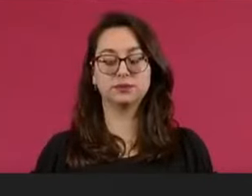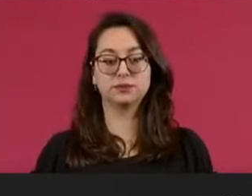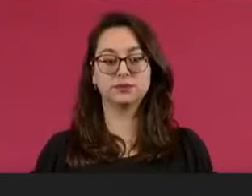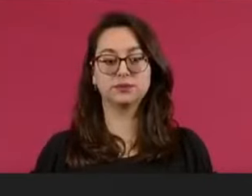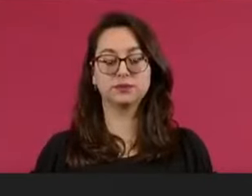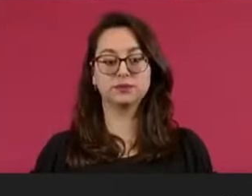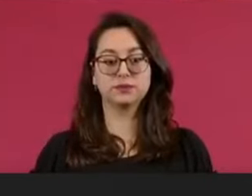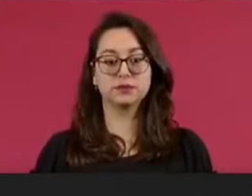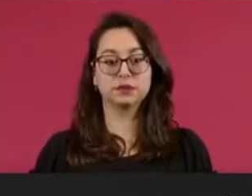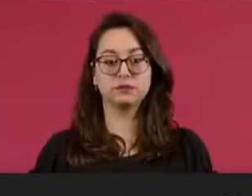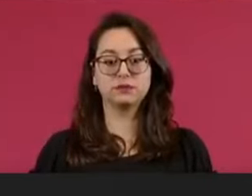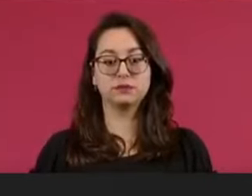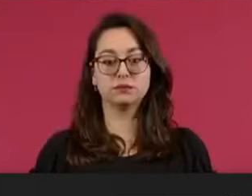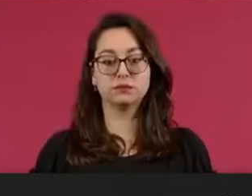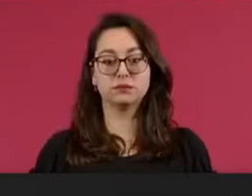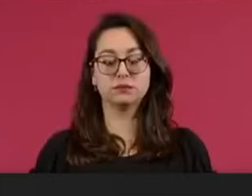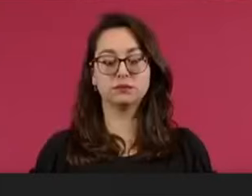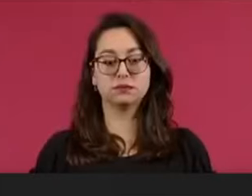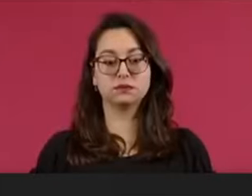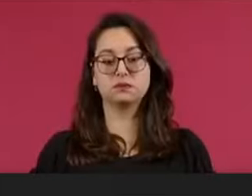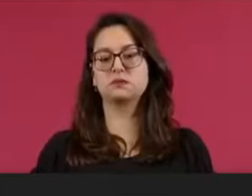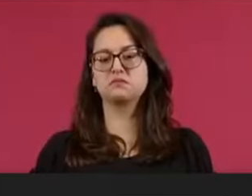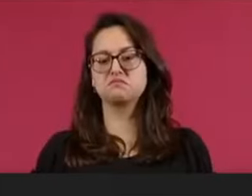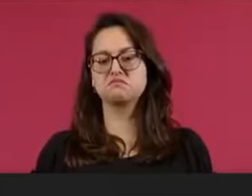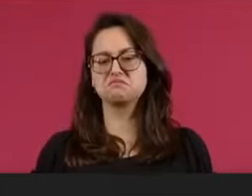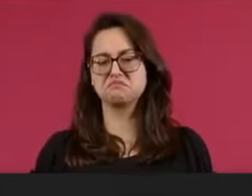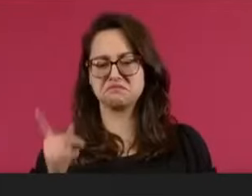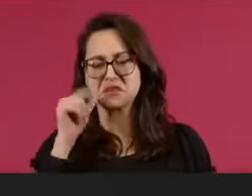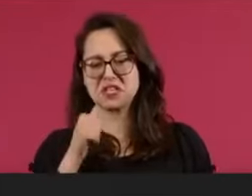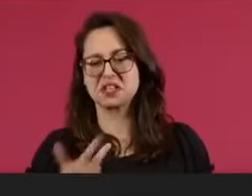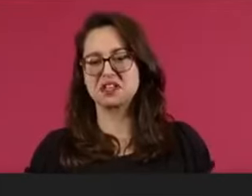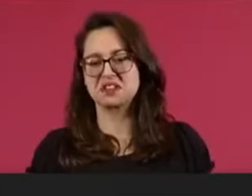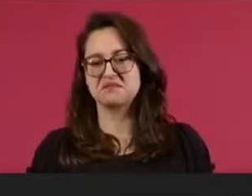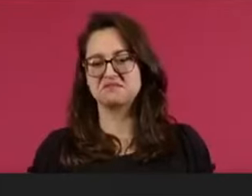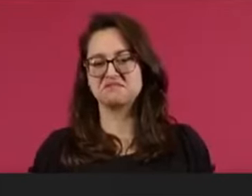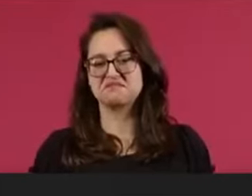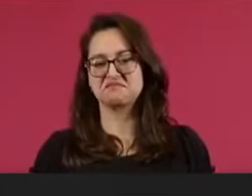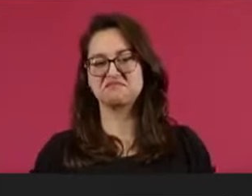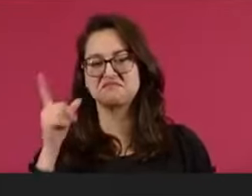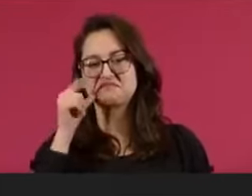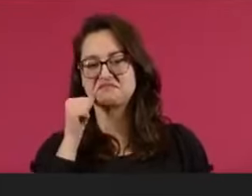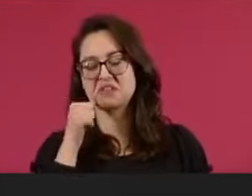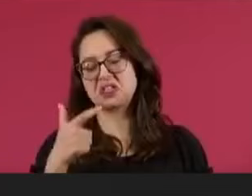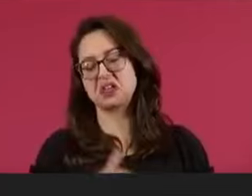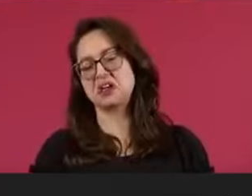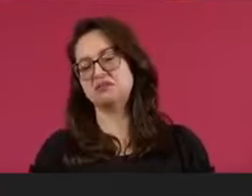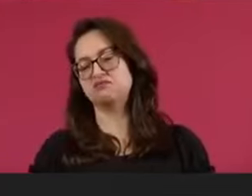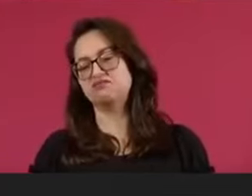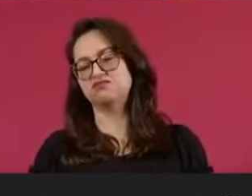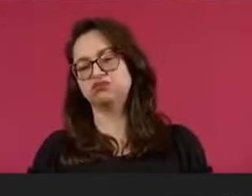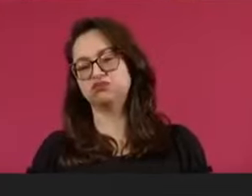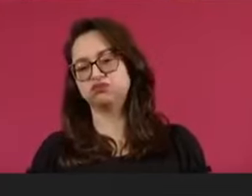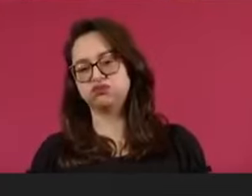No, si no, déjalo para mañana. Si vamos a tener tiempo, como ya no vamos a poder hablar